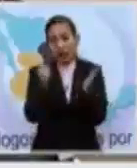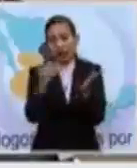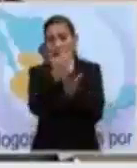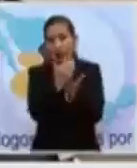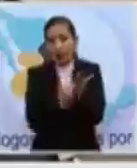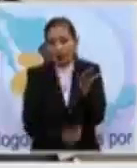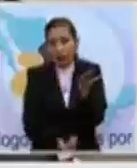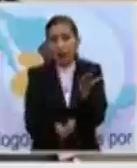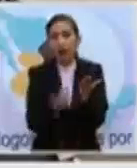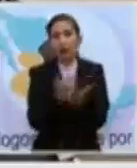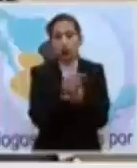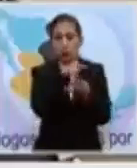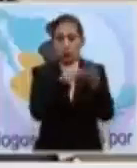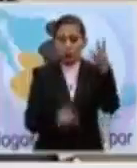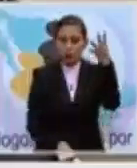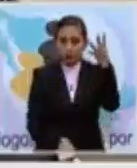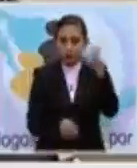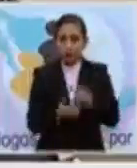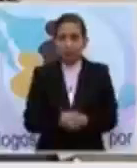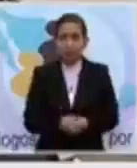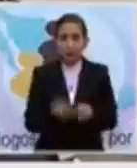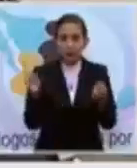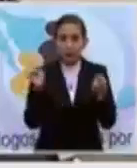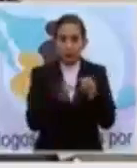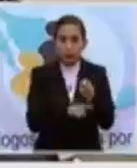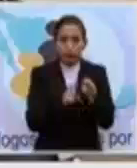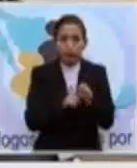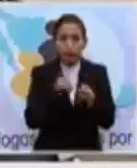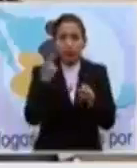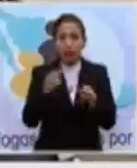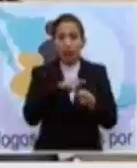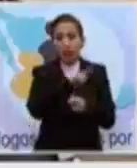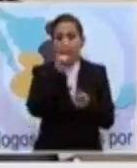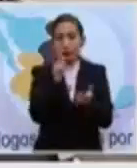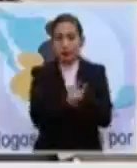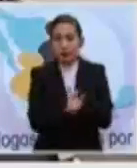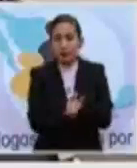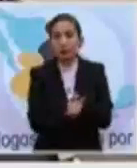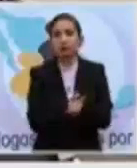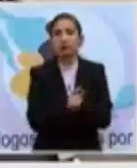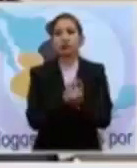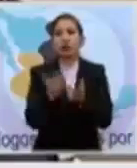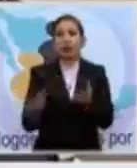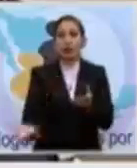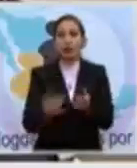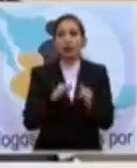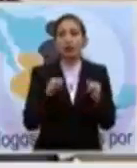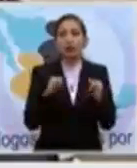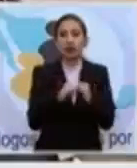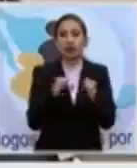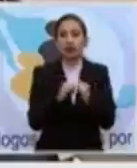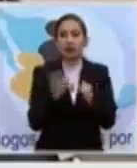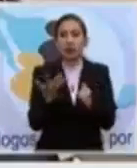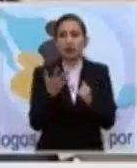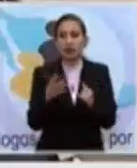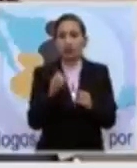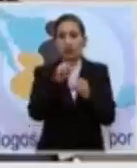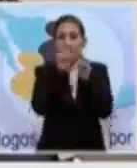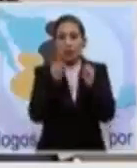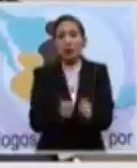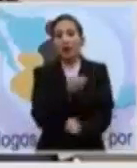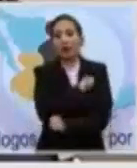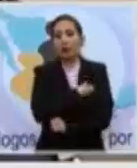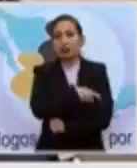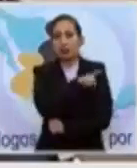a mencionar 4 puntos. Uno, que es la reforma al artículo 4 constitucional, que crearía el Sistema Nacional de